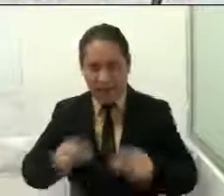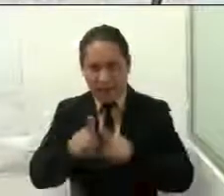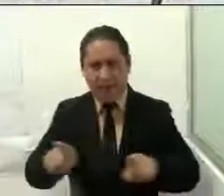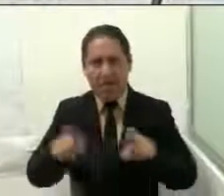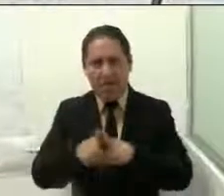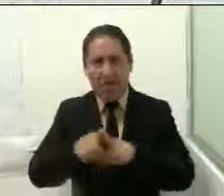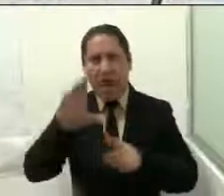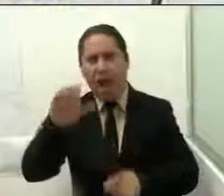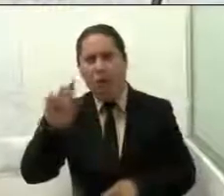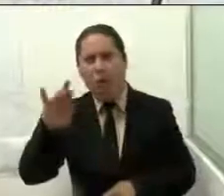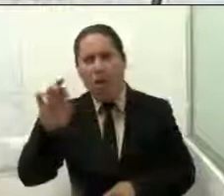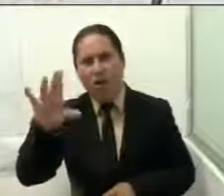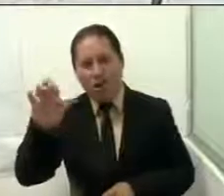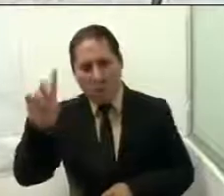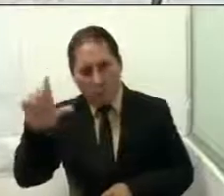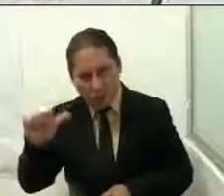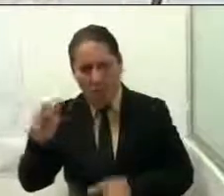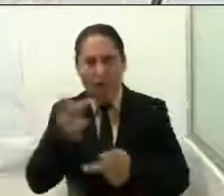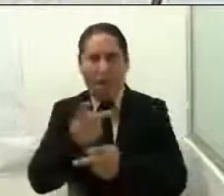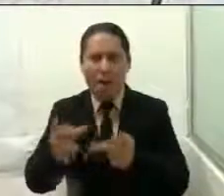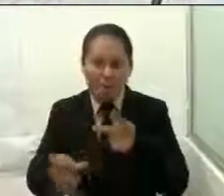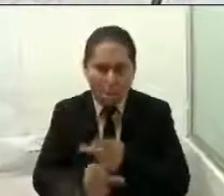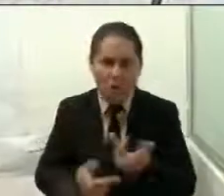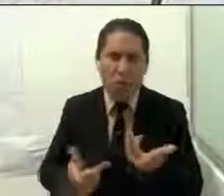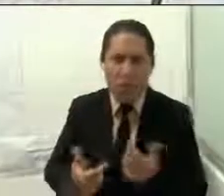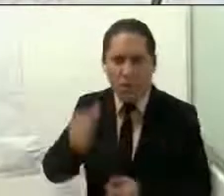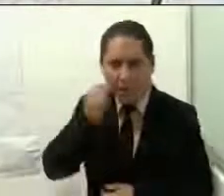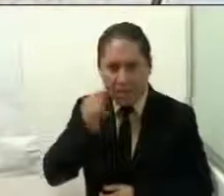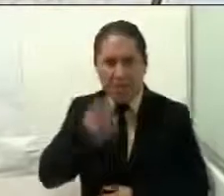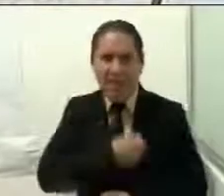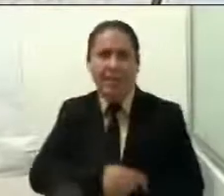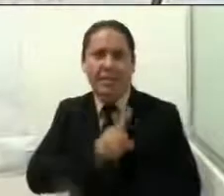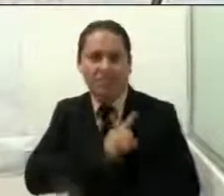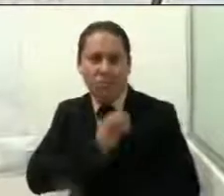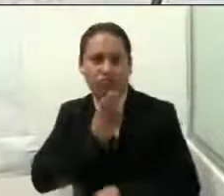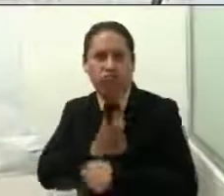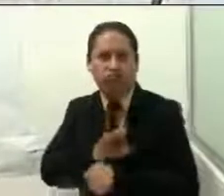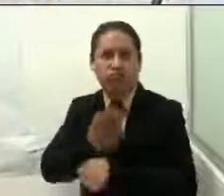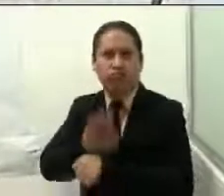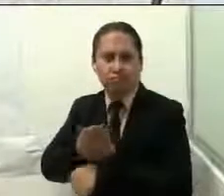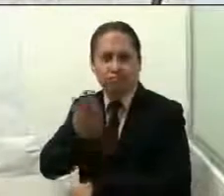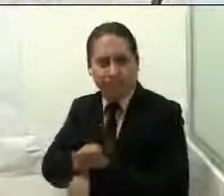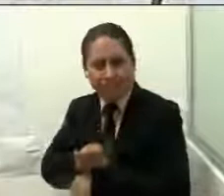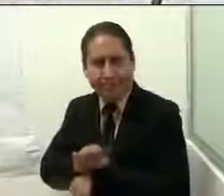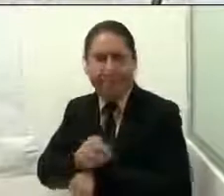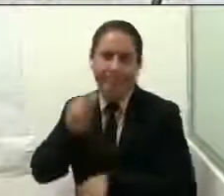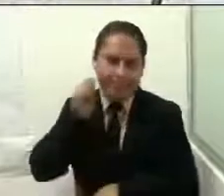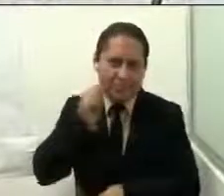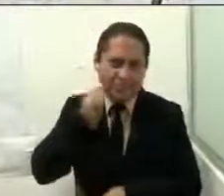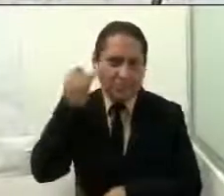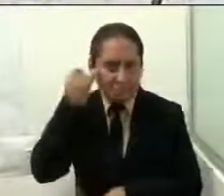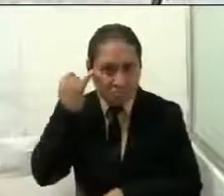acuícola generando productos de inteligencia sanitaria para prevenir o mitigar los efectos nocivos